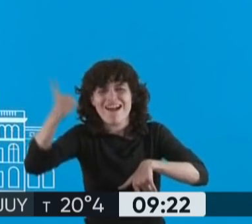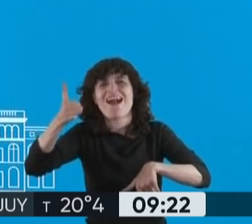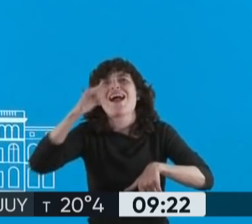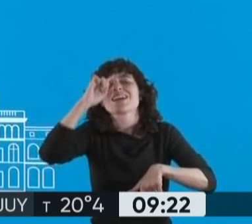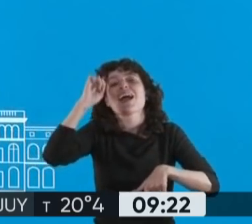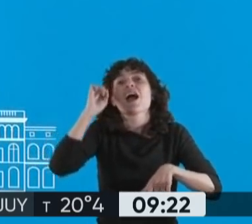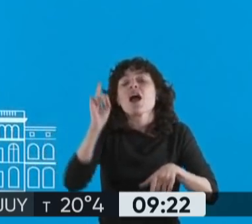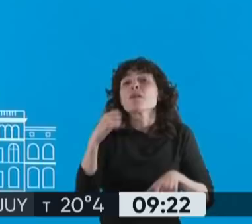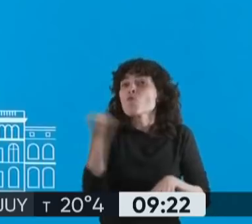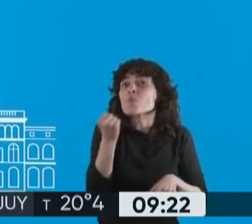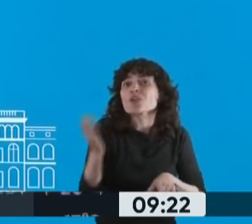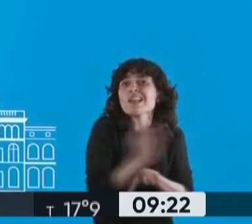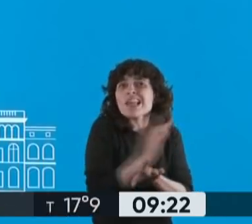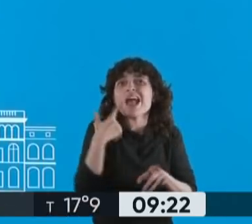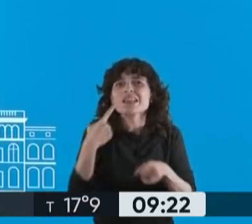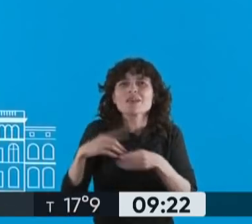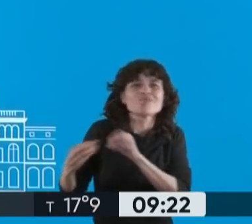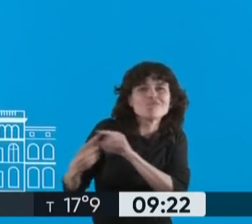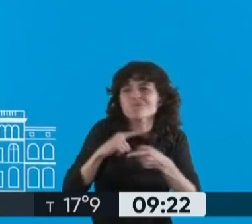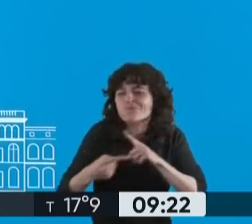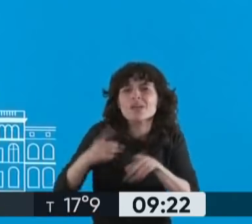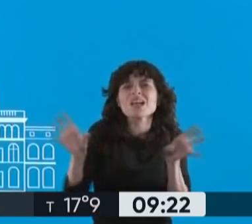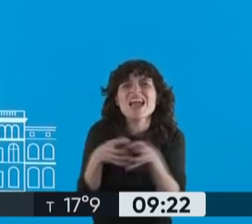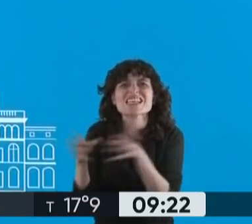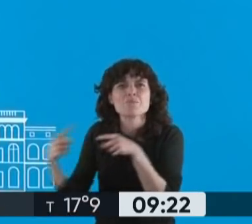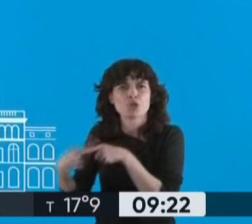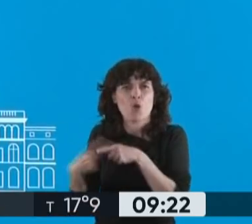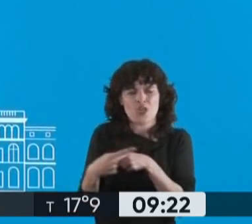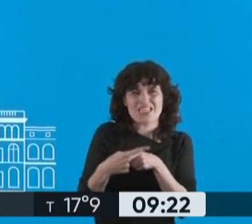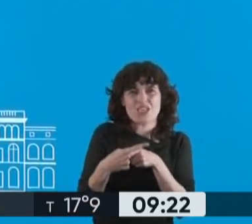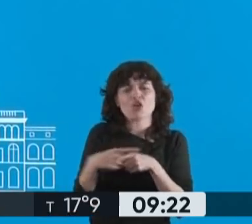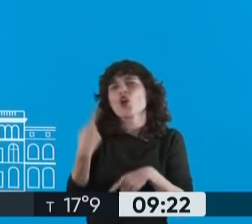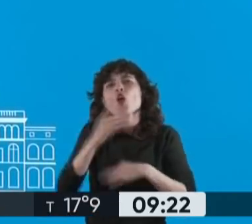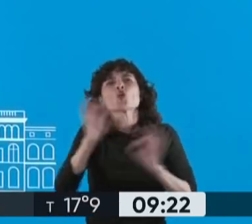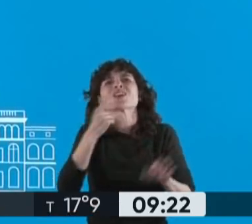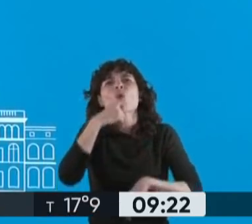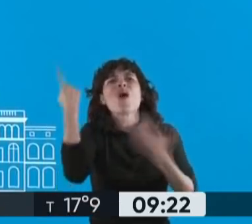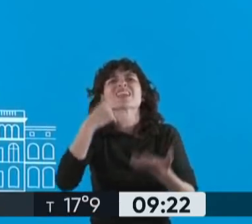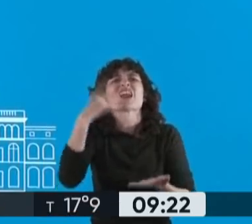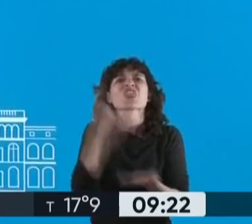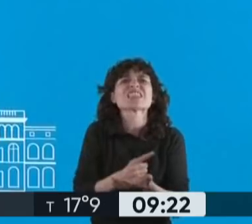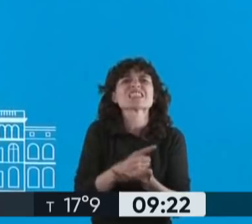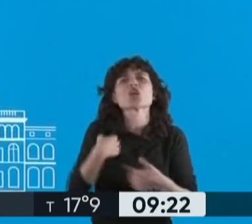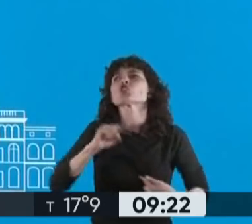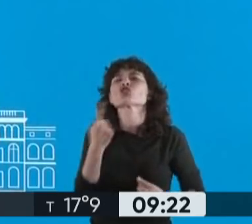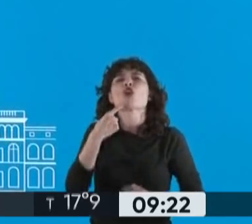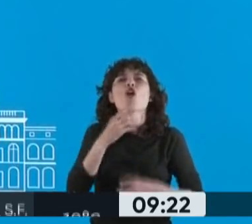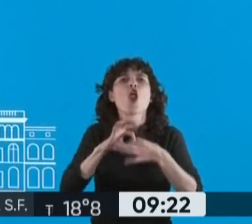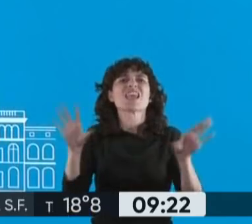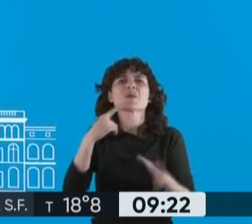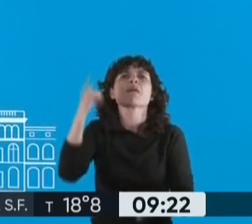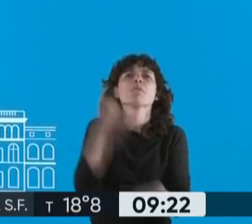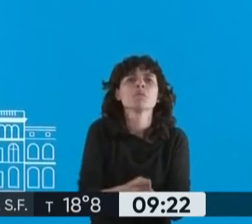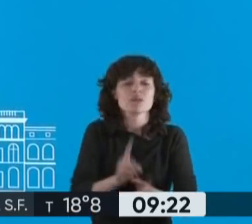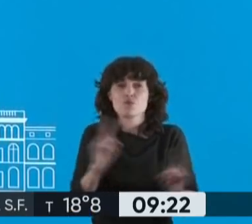oposición porque para eso están puestas esas mayorías, para que haya decisiones que no puedan ser tomadas por un solo partido, sino por el equilibrio entre las